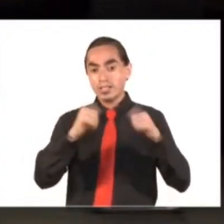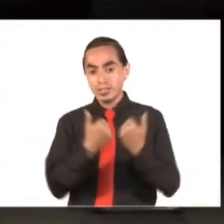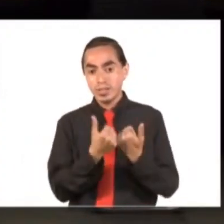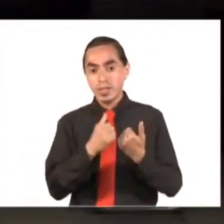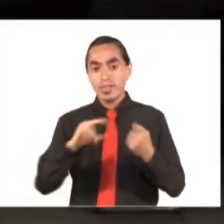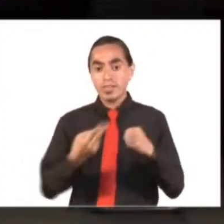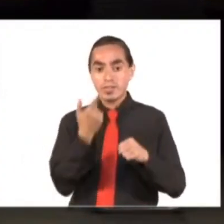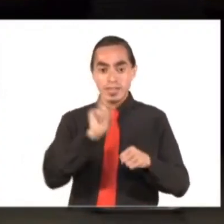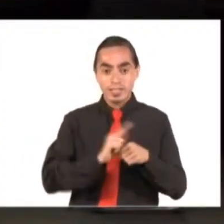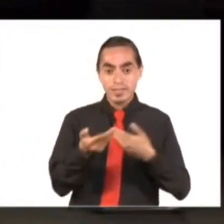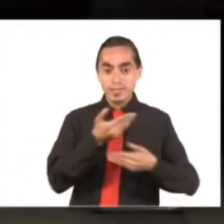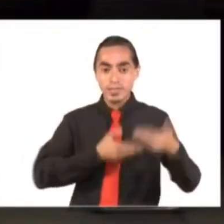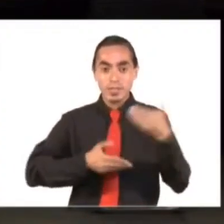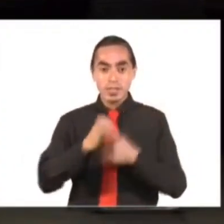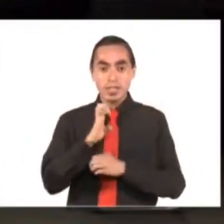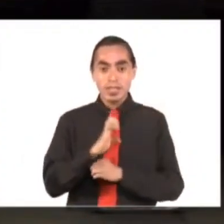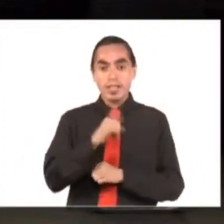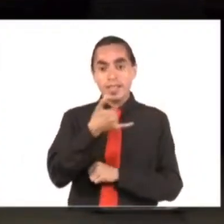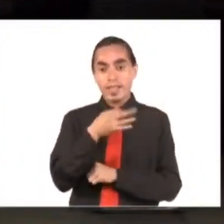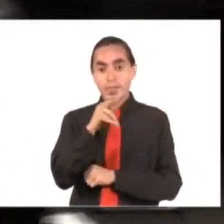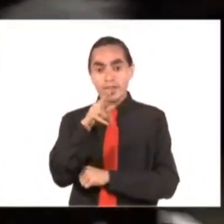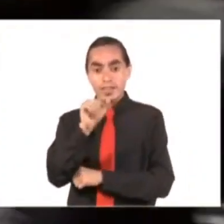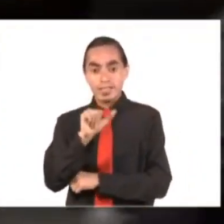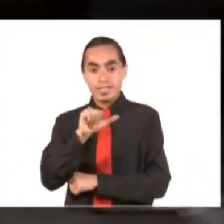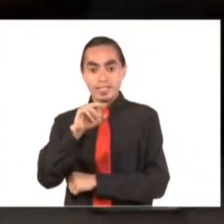Departamentales ANTAD.